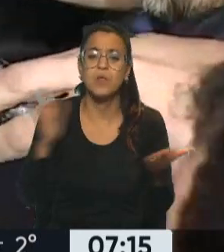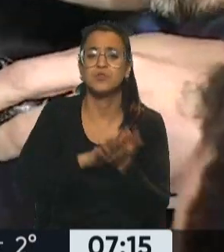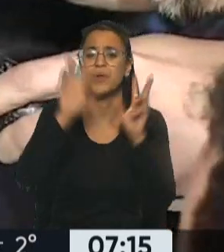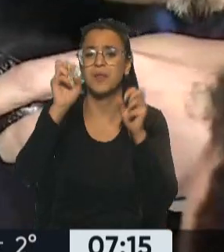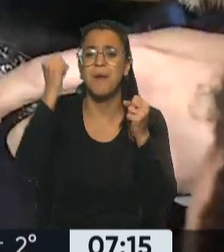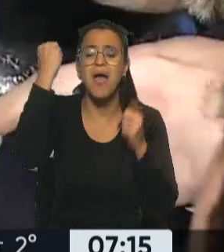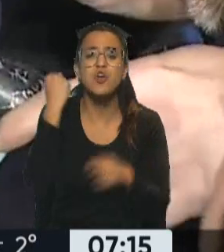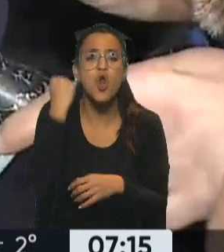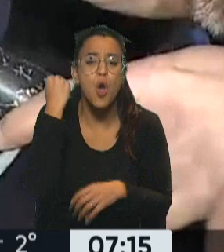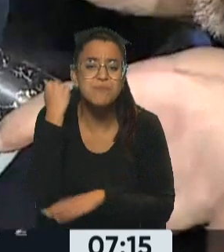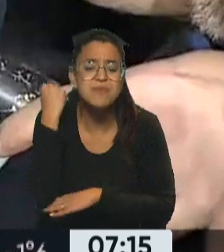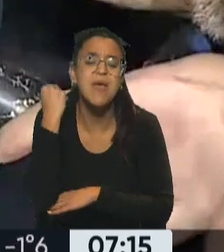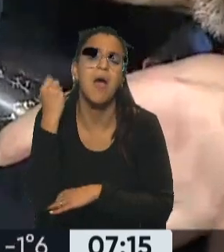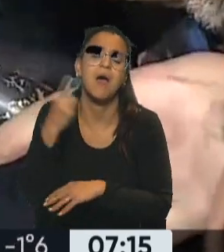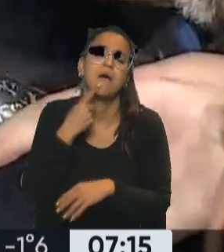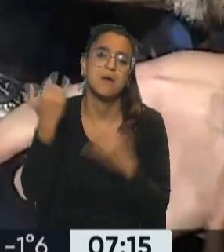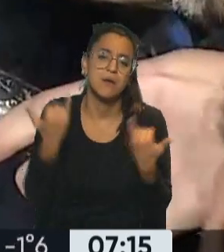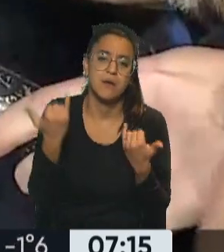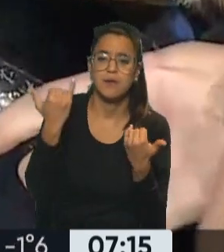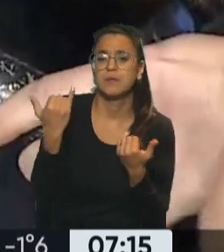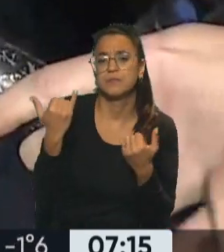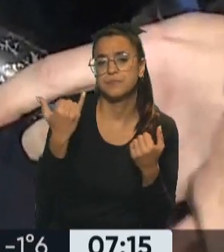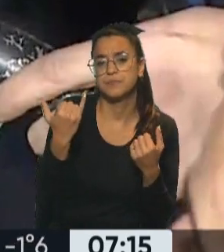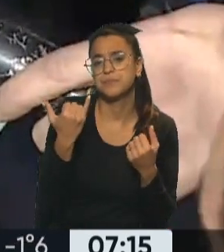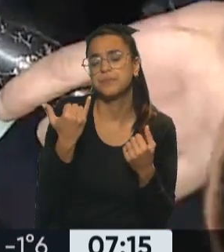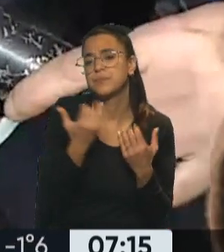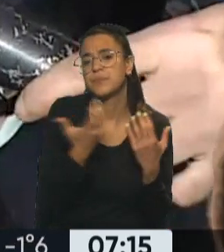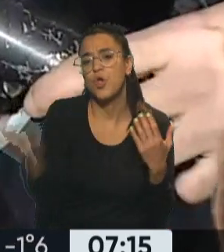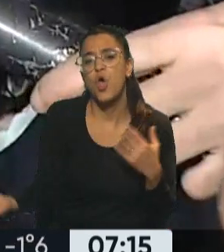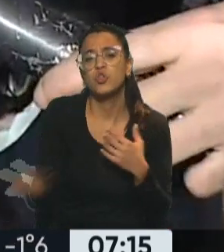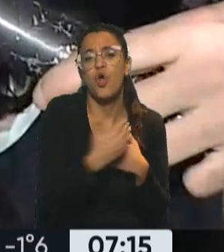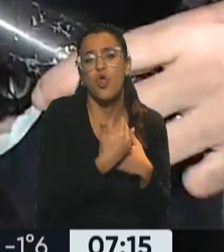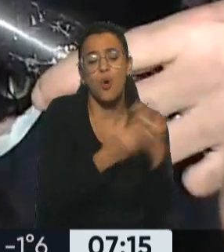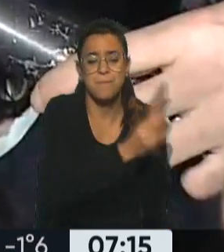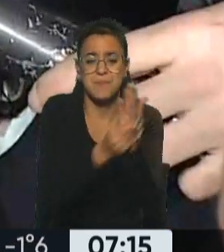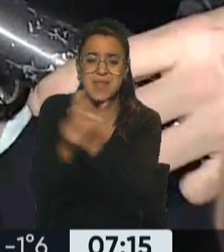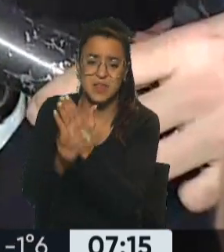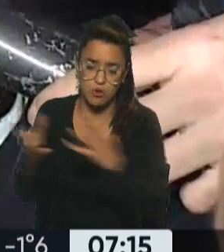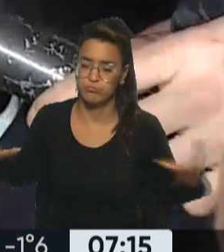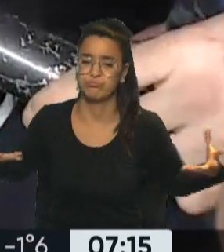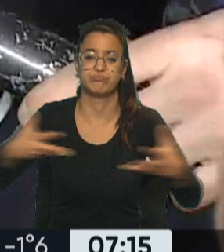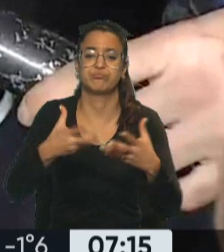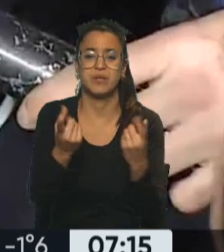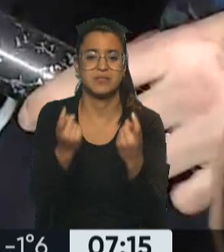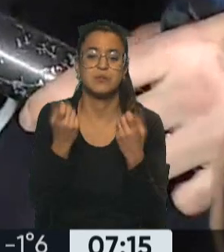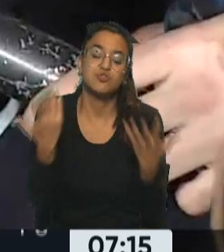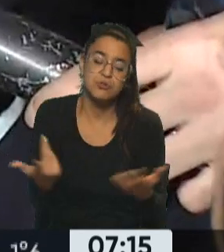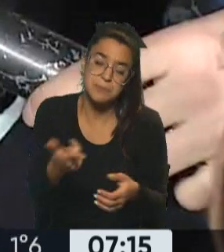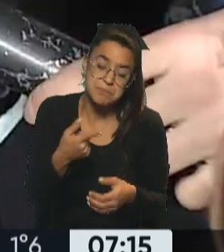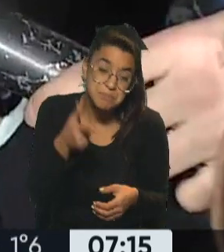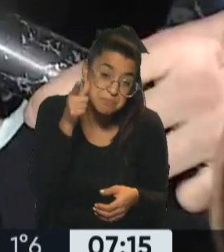económica que se están instrumentando, que son transversales absolutamente a todos los ministerios. Entonces hemos creído